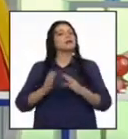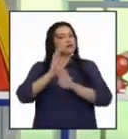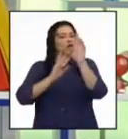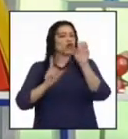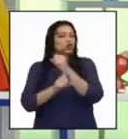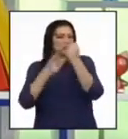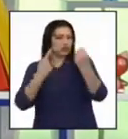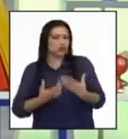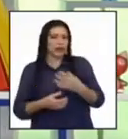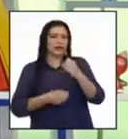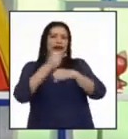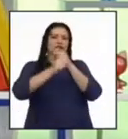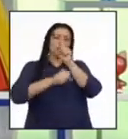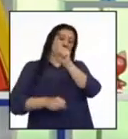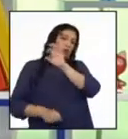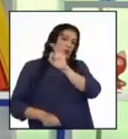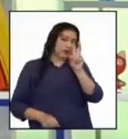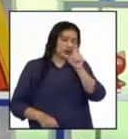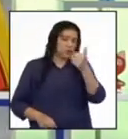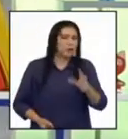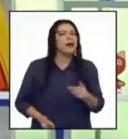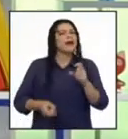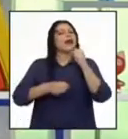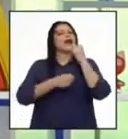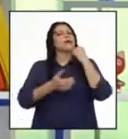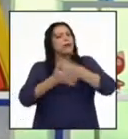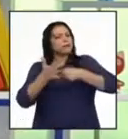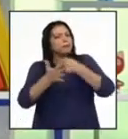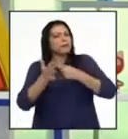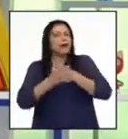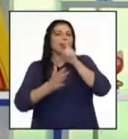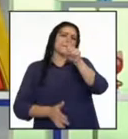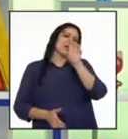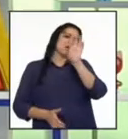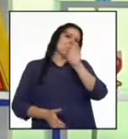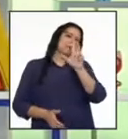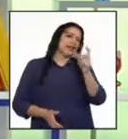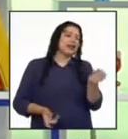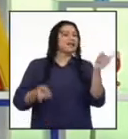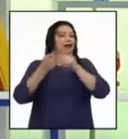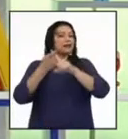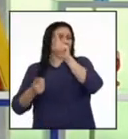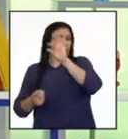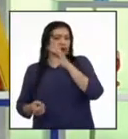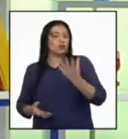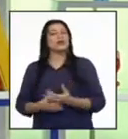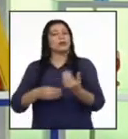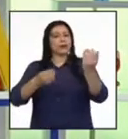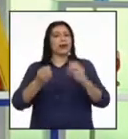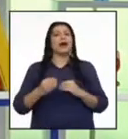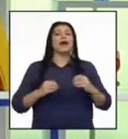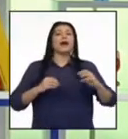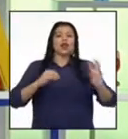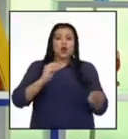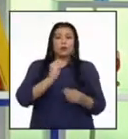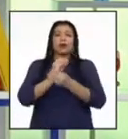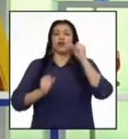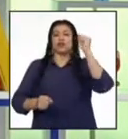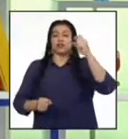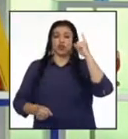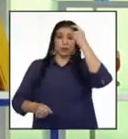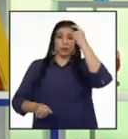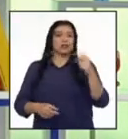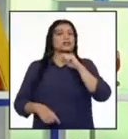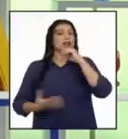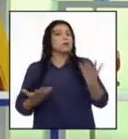el debate político entre 1930 y 1950 para incorporar los derechos políticos y ciudadanos de las mujeres refleja dos posturas de